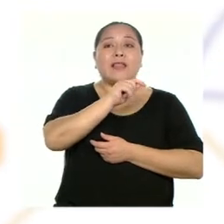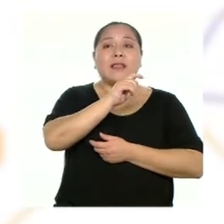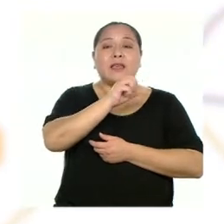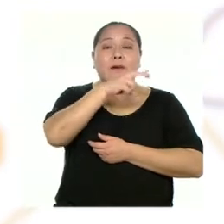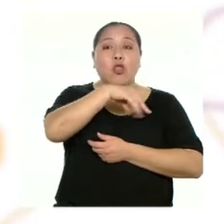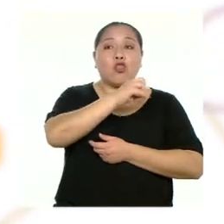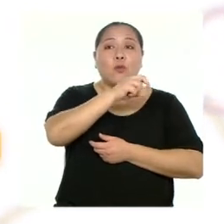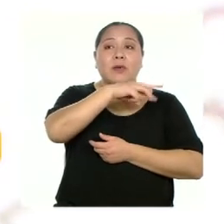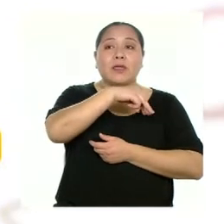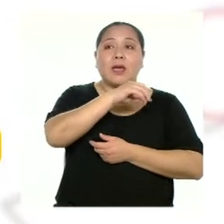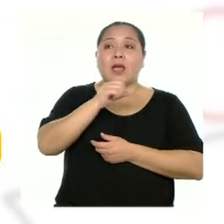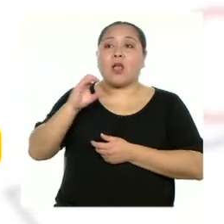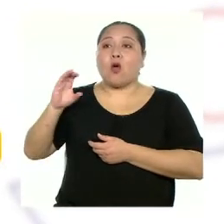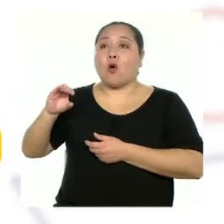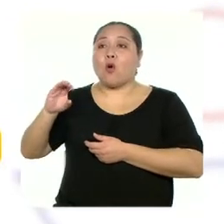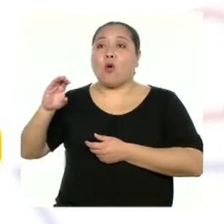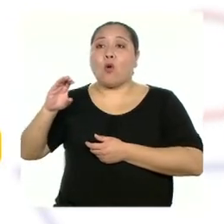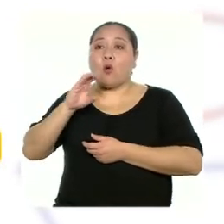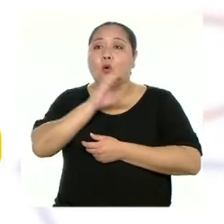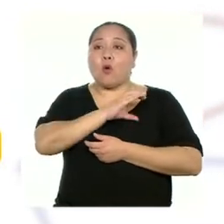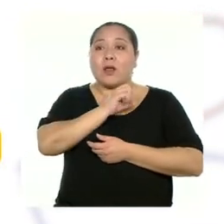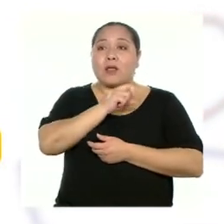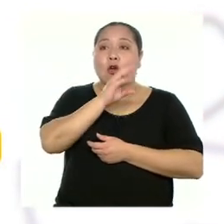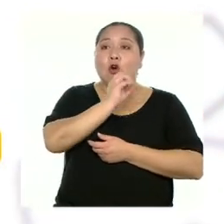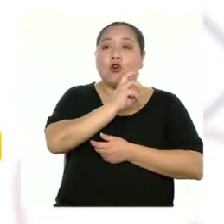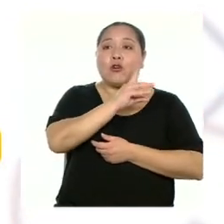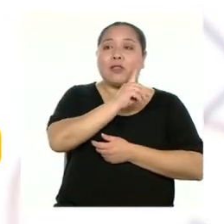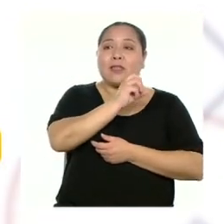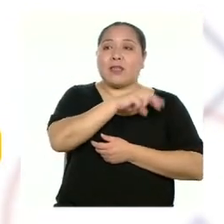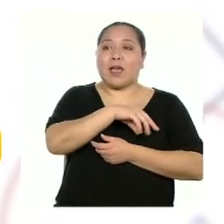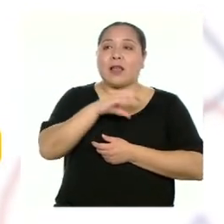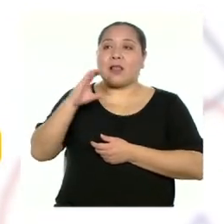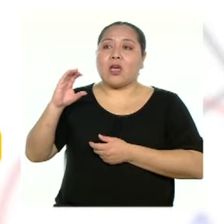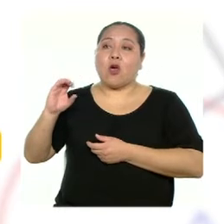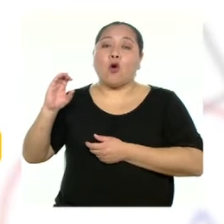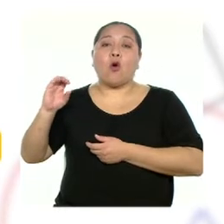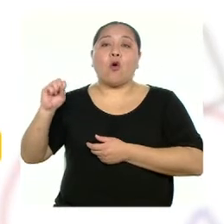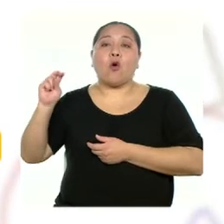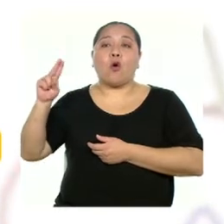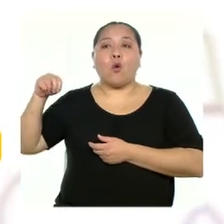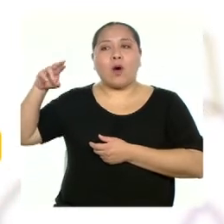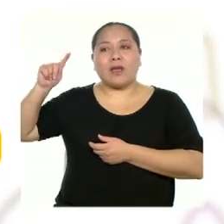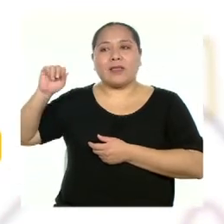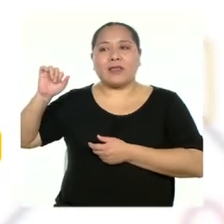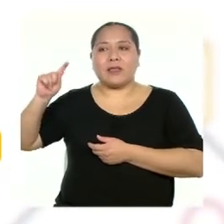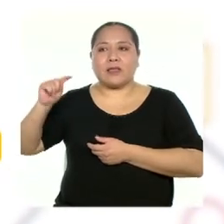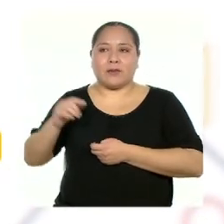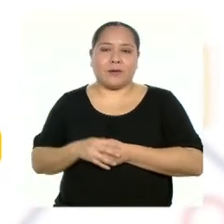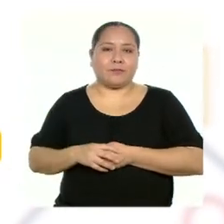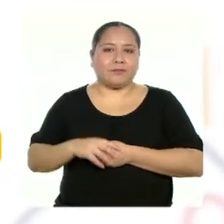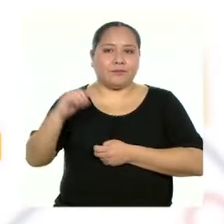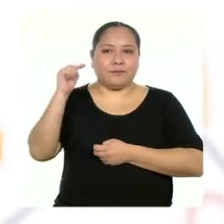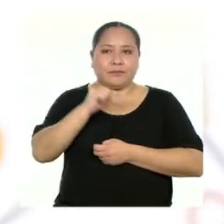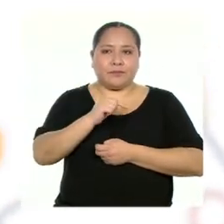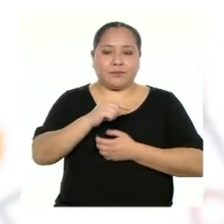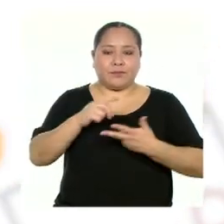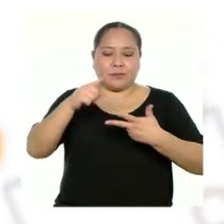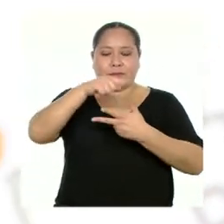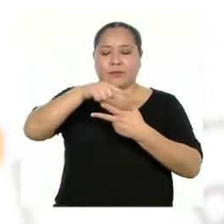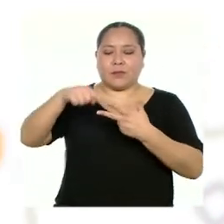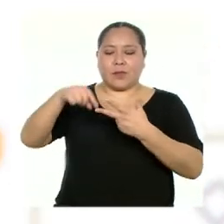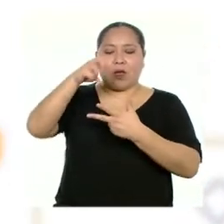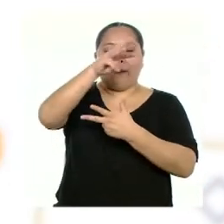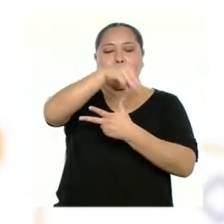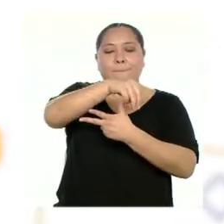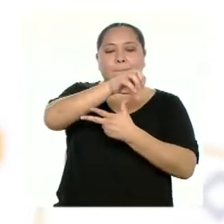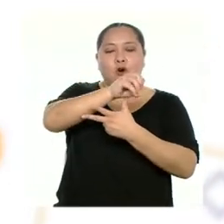cuantitativa. Luego está la fila de abajo, lo que vemos en amarillo, que tienen las medidas resumen, que son la